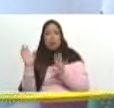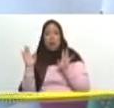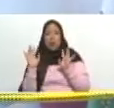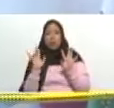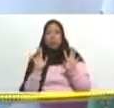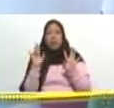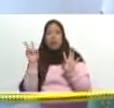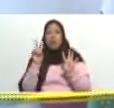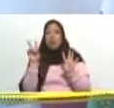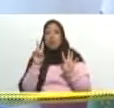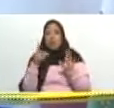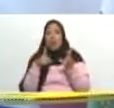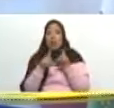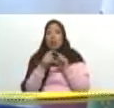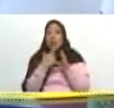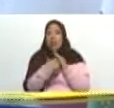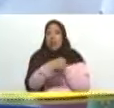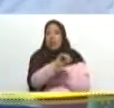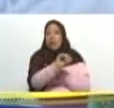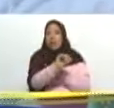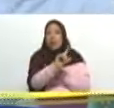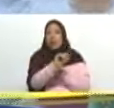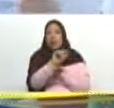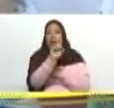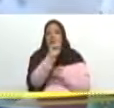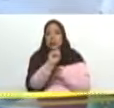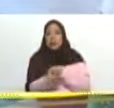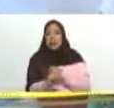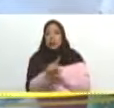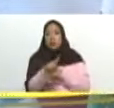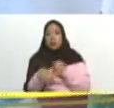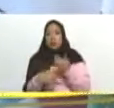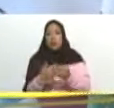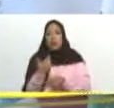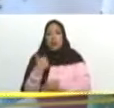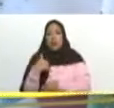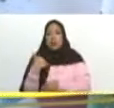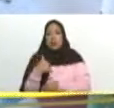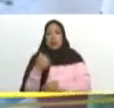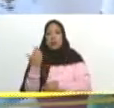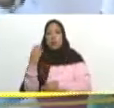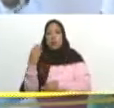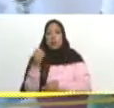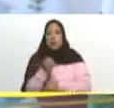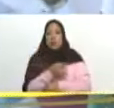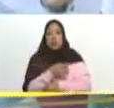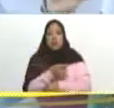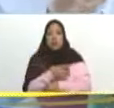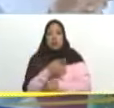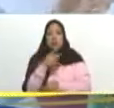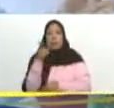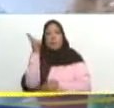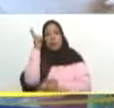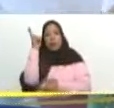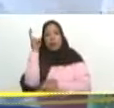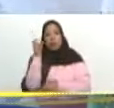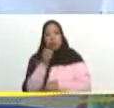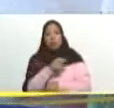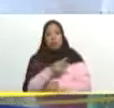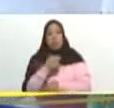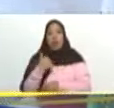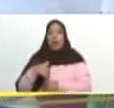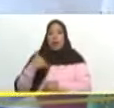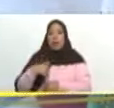Una primera oleada de migrantes hacia el sur, Colombia, Ecuador, Perú, Chile y